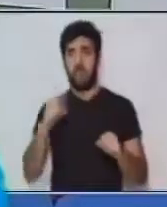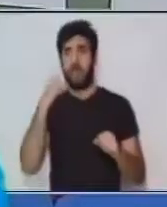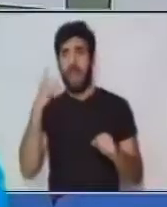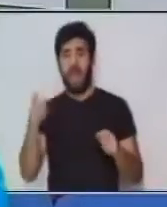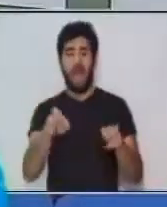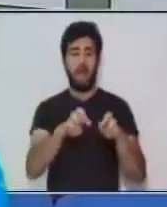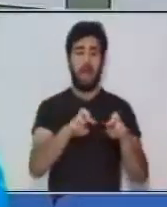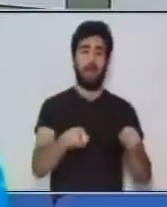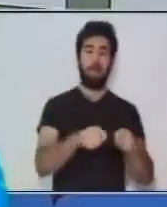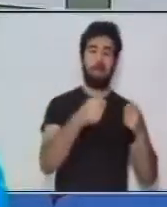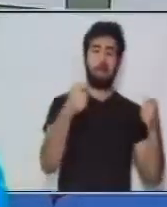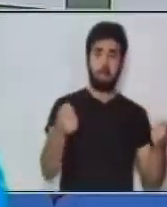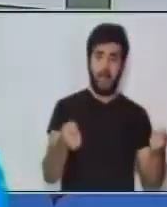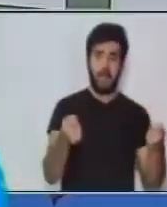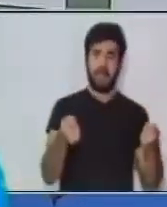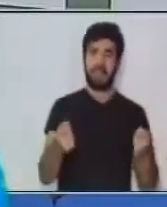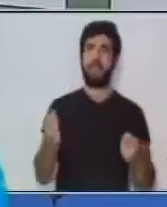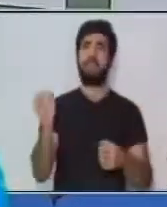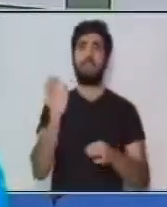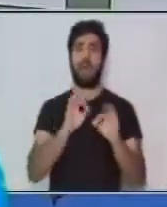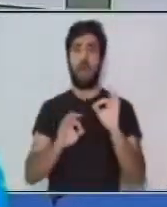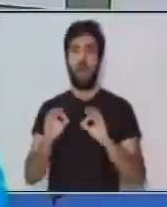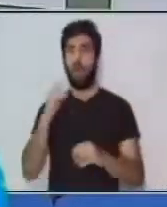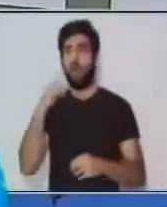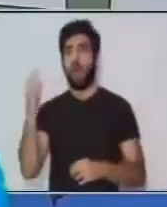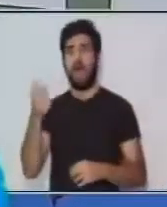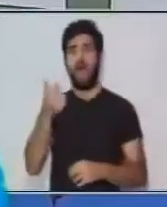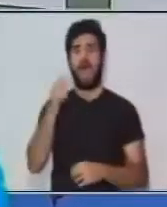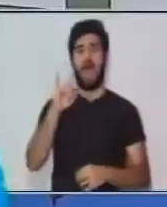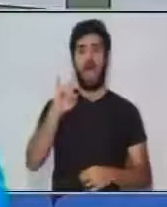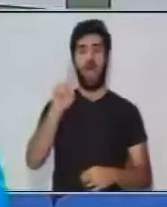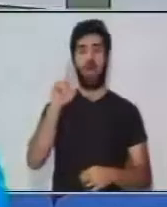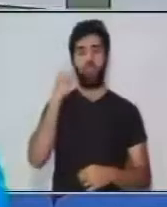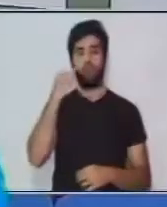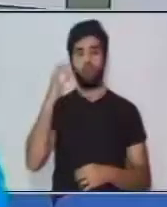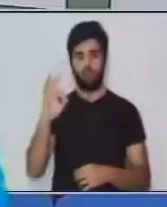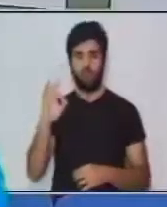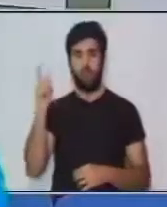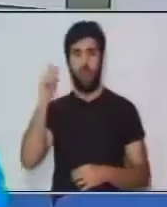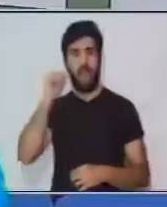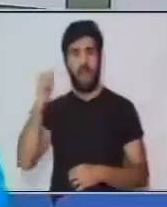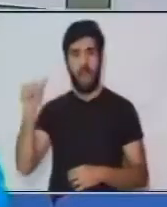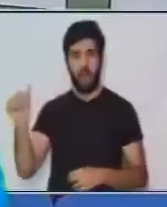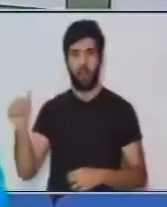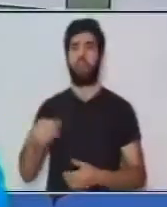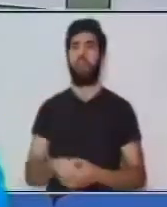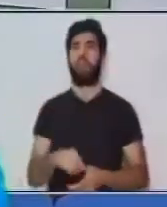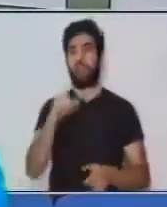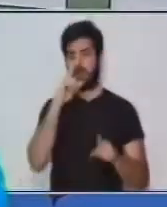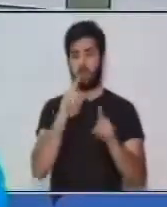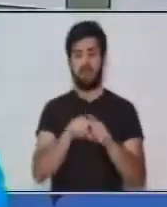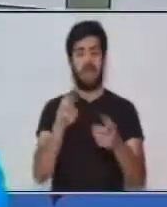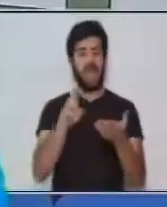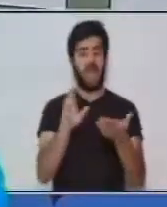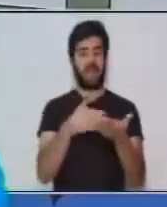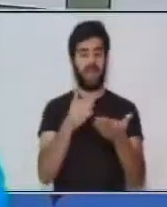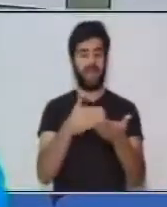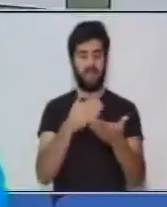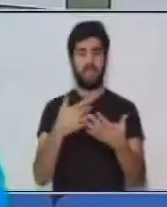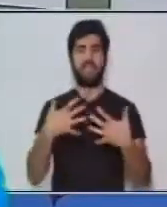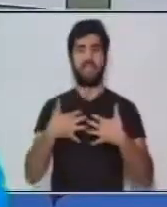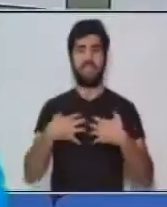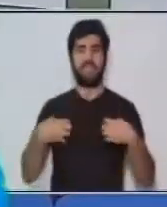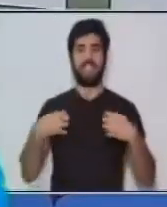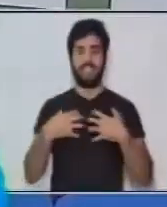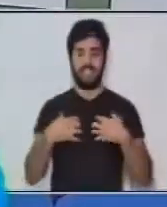diarios, también algún tipo de grabaciones de audio. También podemos identificar las revistas científicas, las revistas también las podemos identificar